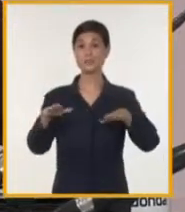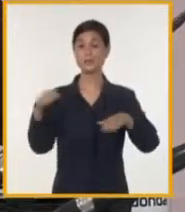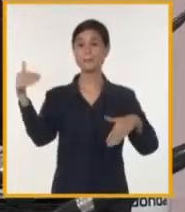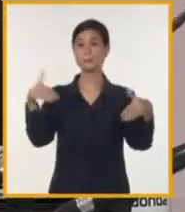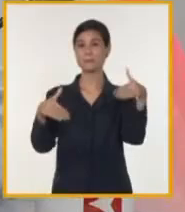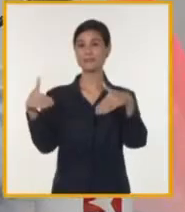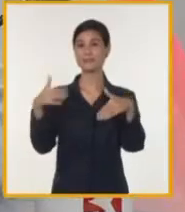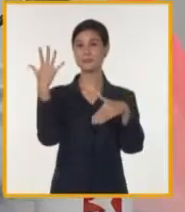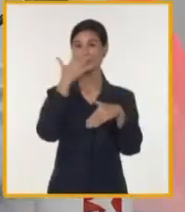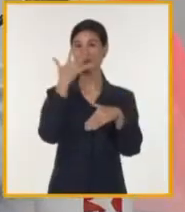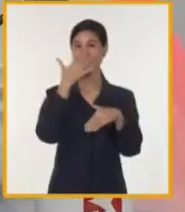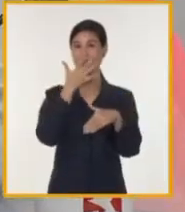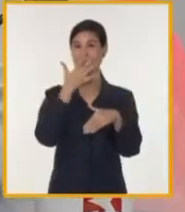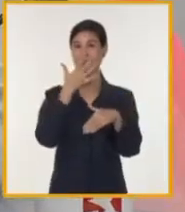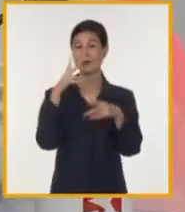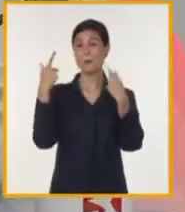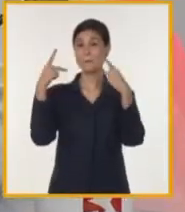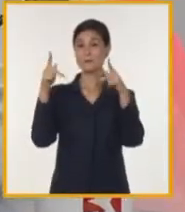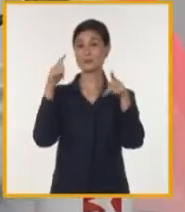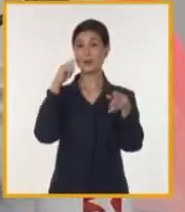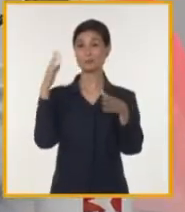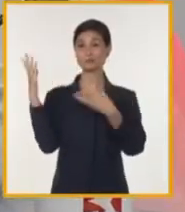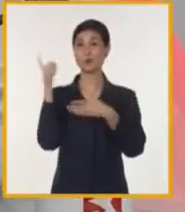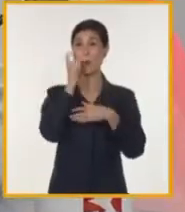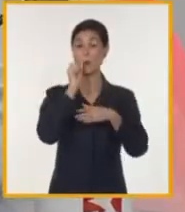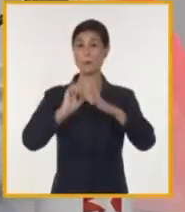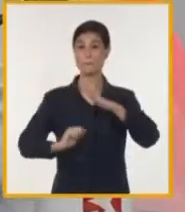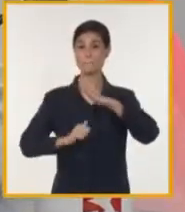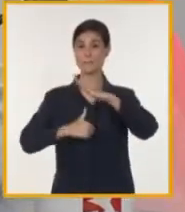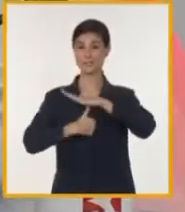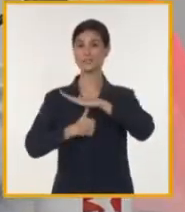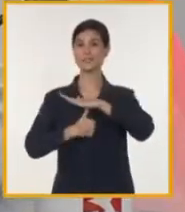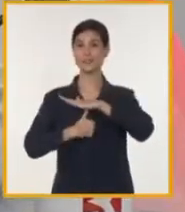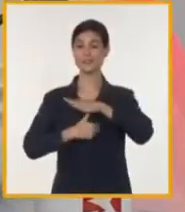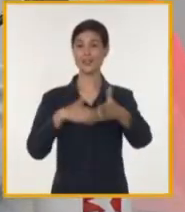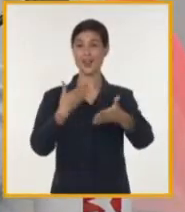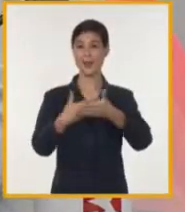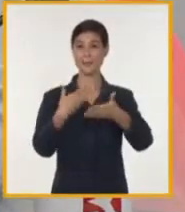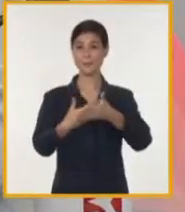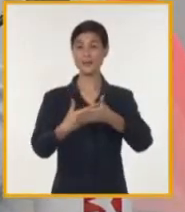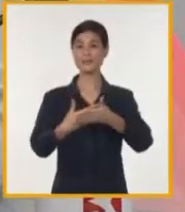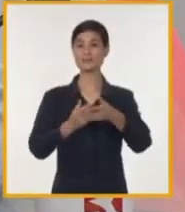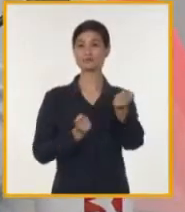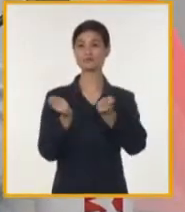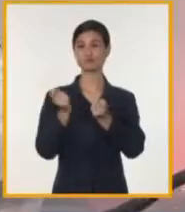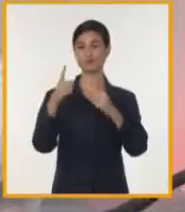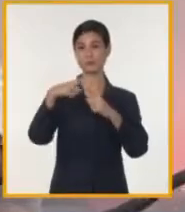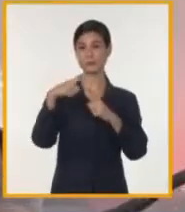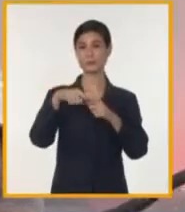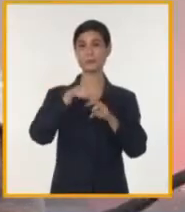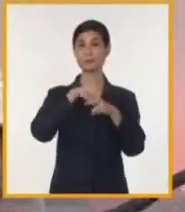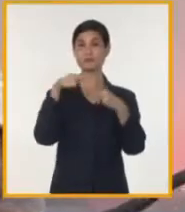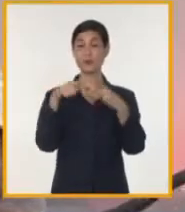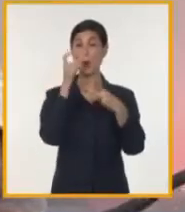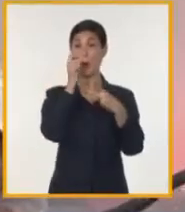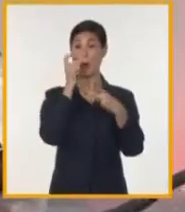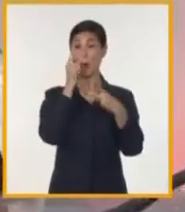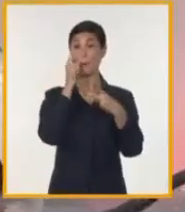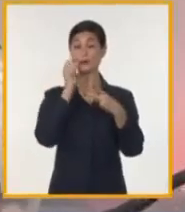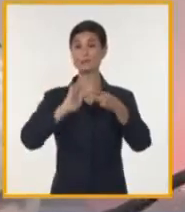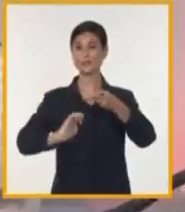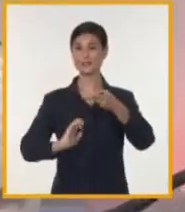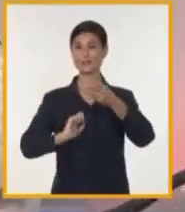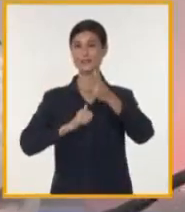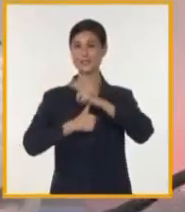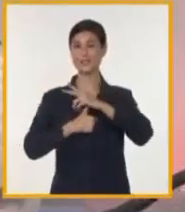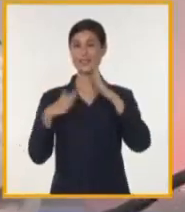el ingeniero Oscar Alberto Carvajal Serrano, presidente de este grupo empresarial, el ingeniero Aidel Ramón Linares León, director general de